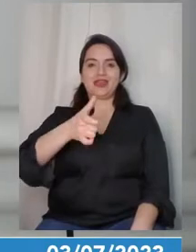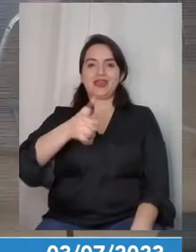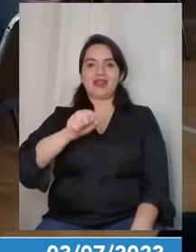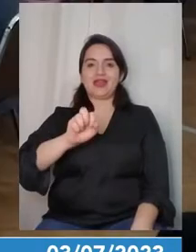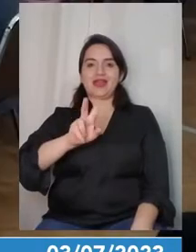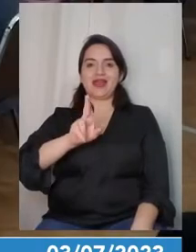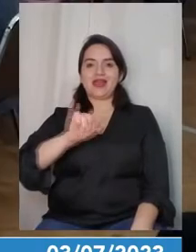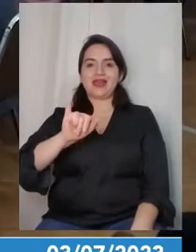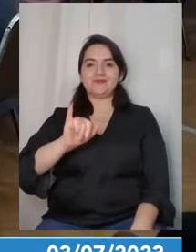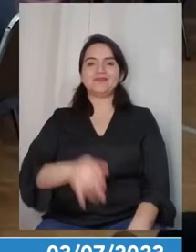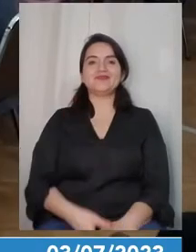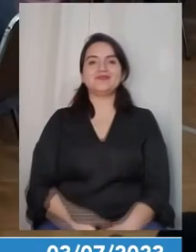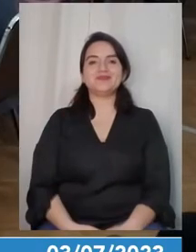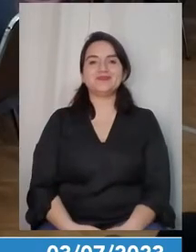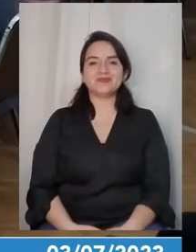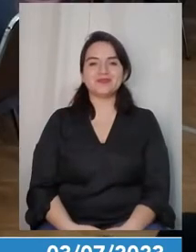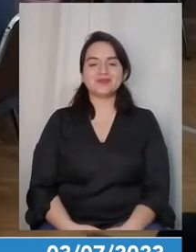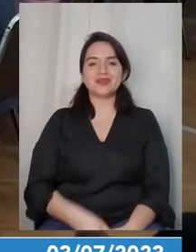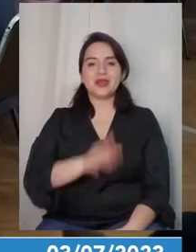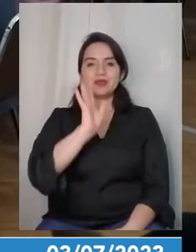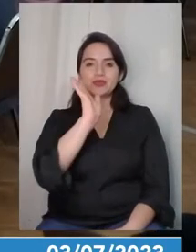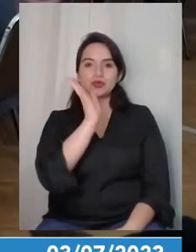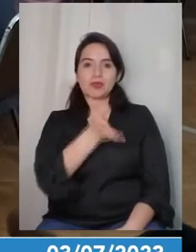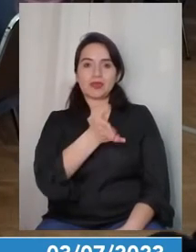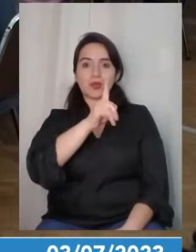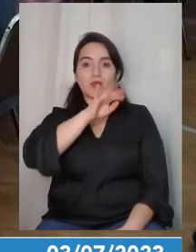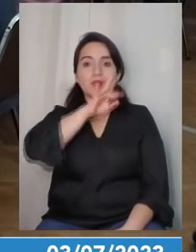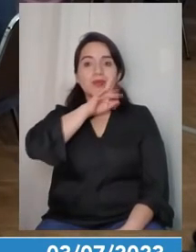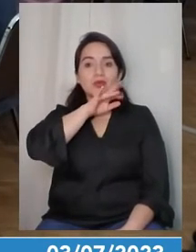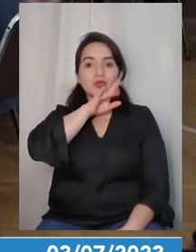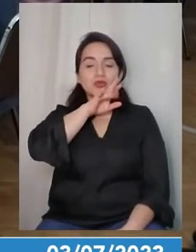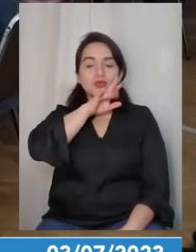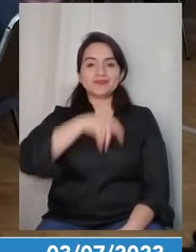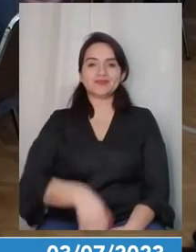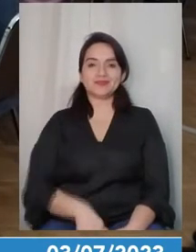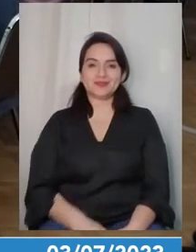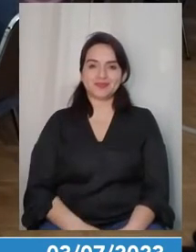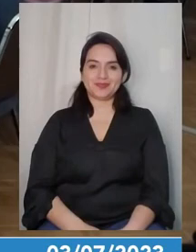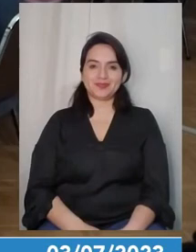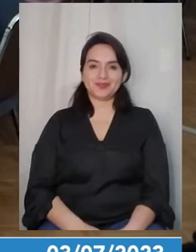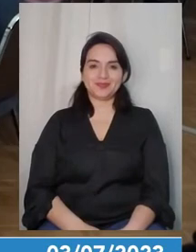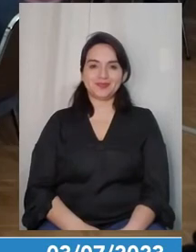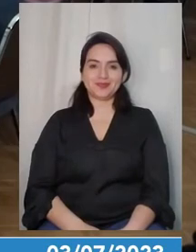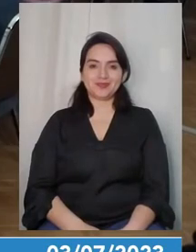Vamos a suspender por un minuto. Yo suspendiéndome.